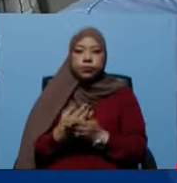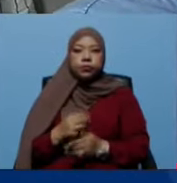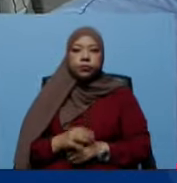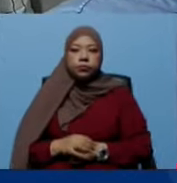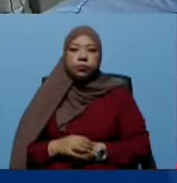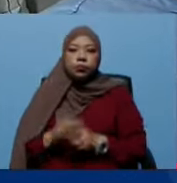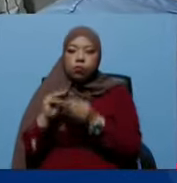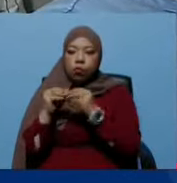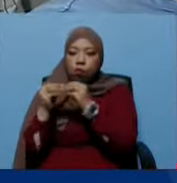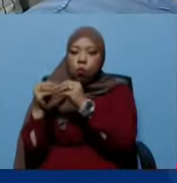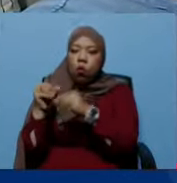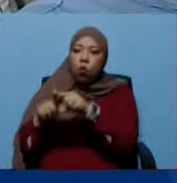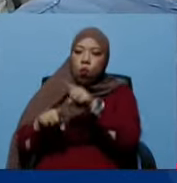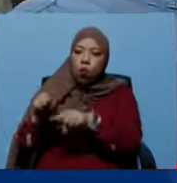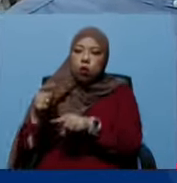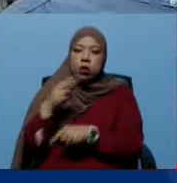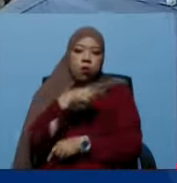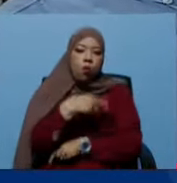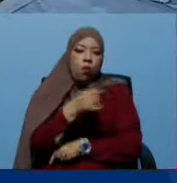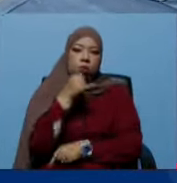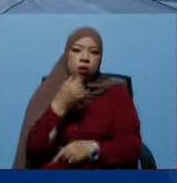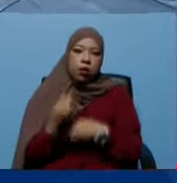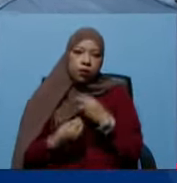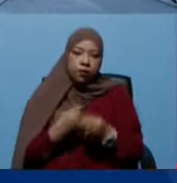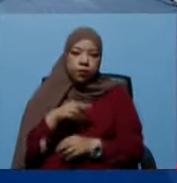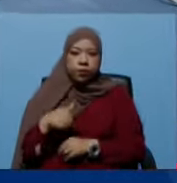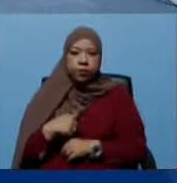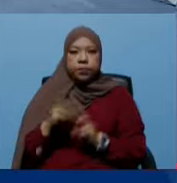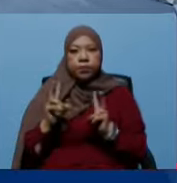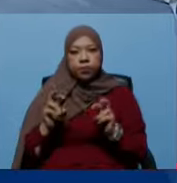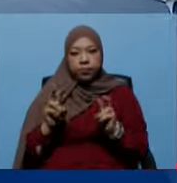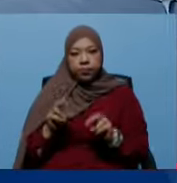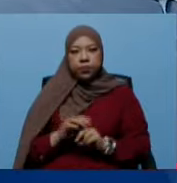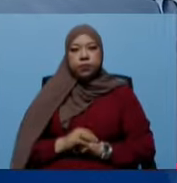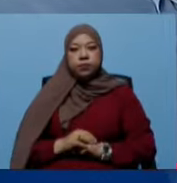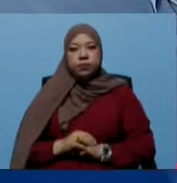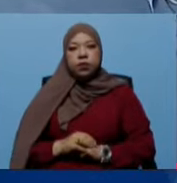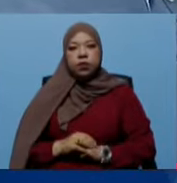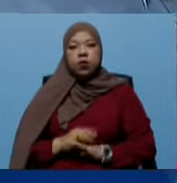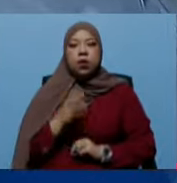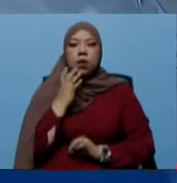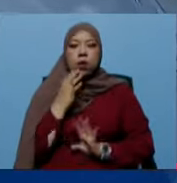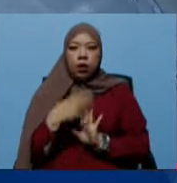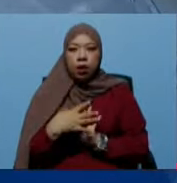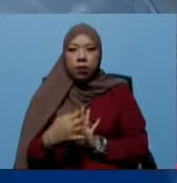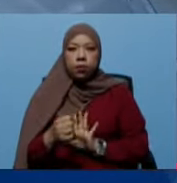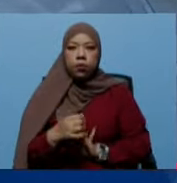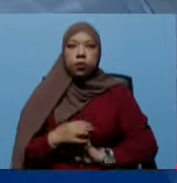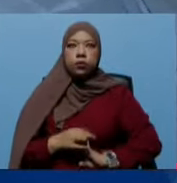fueron reparando equipos y ya estamos creando nuevos equipos. Por ejemplo,